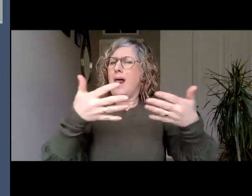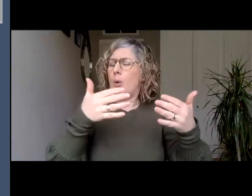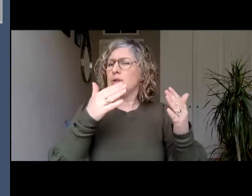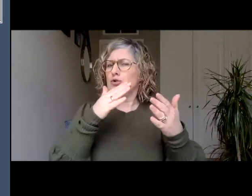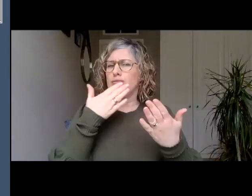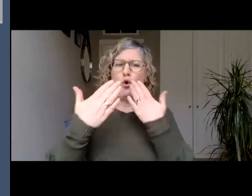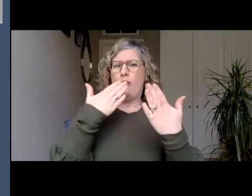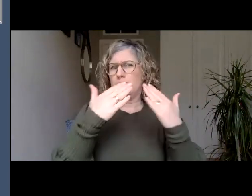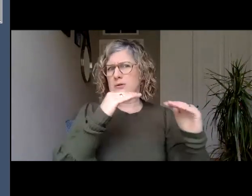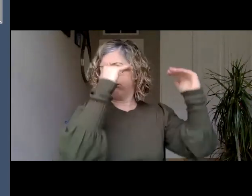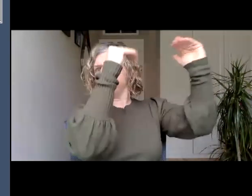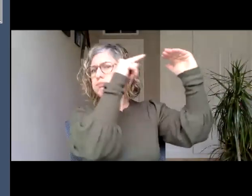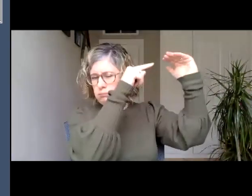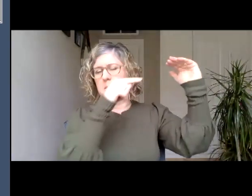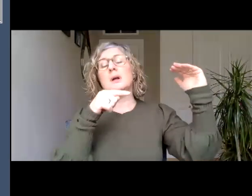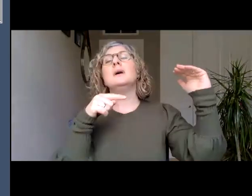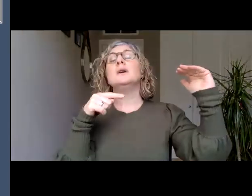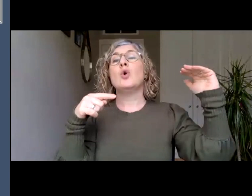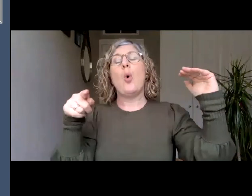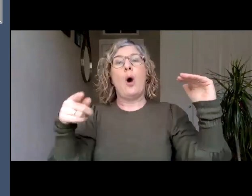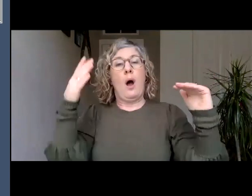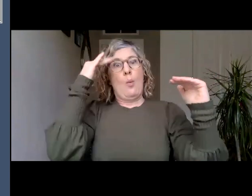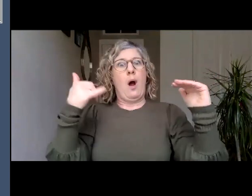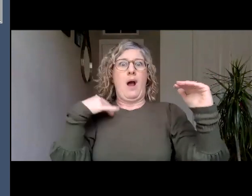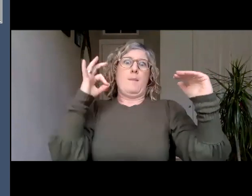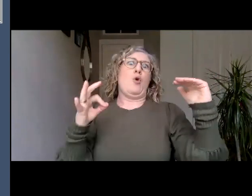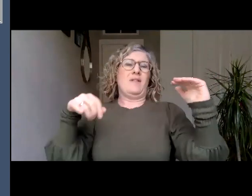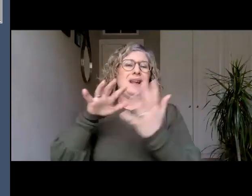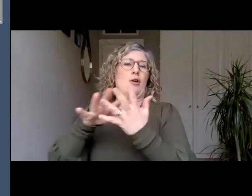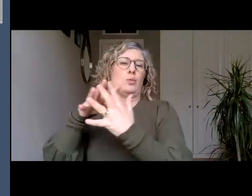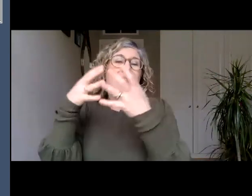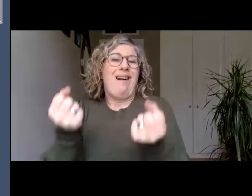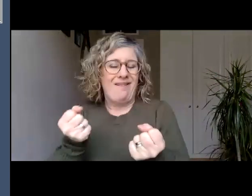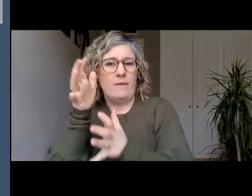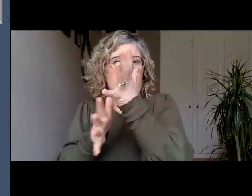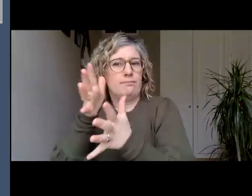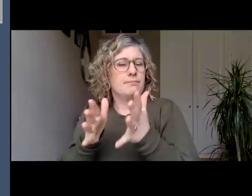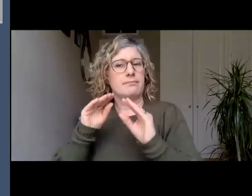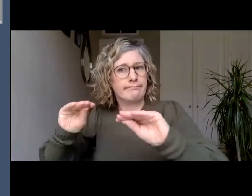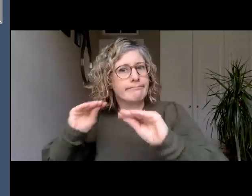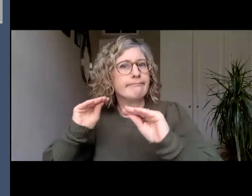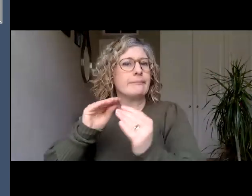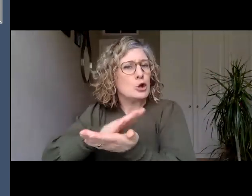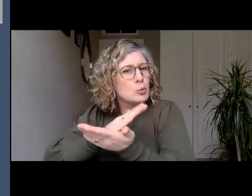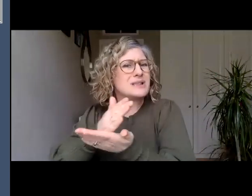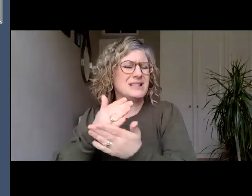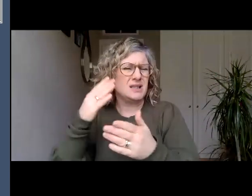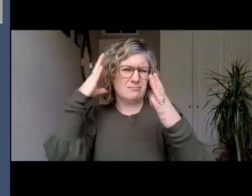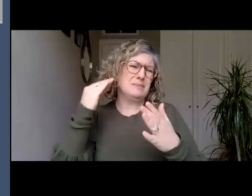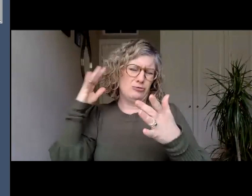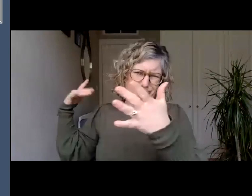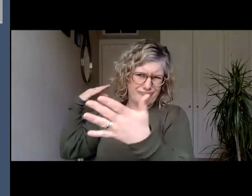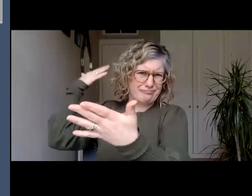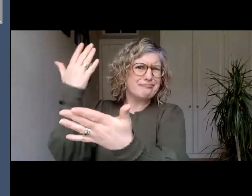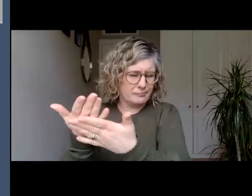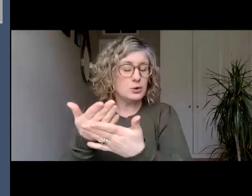español, ruso, nada más para mencionar algunas experiencias que ya tenemos en el máster. Así es